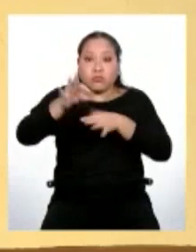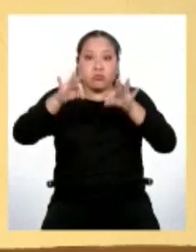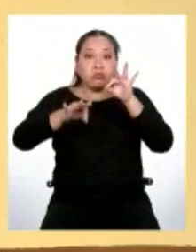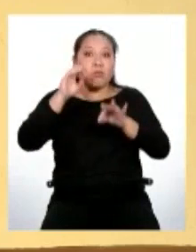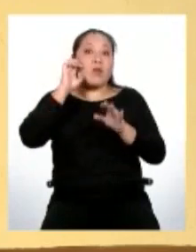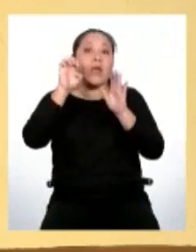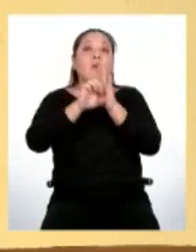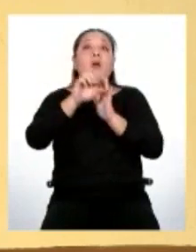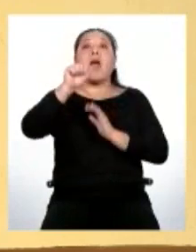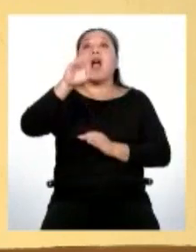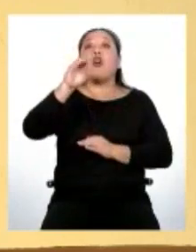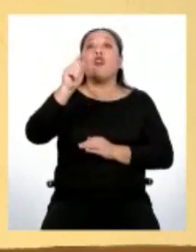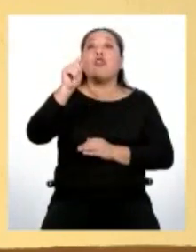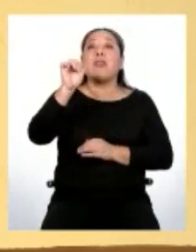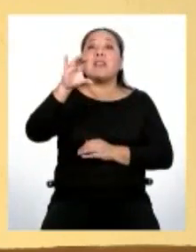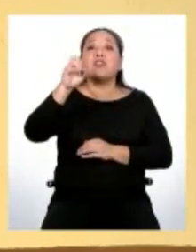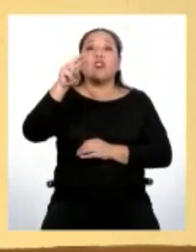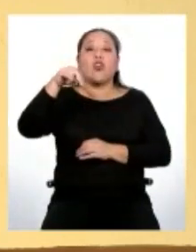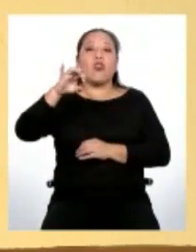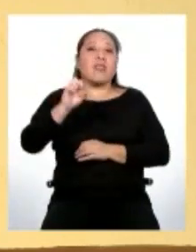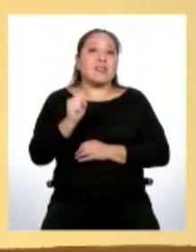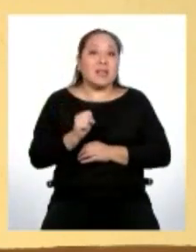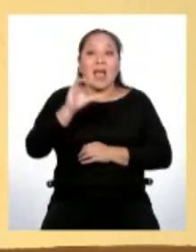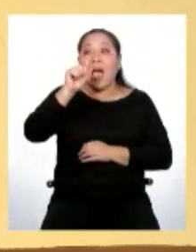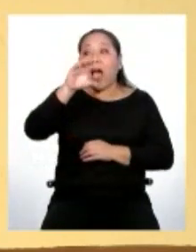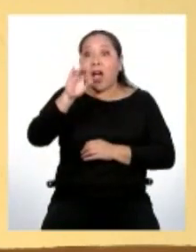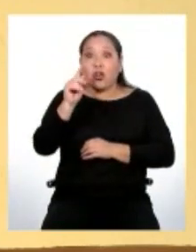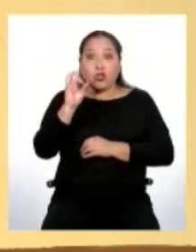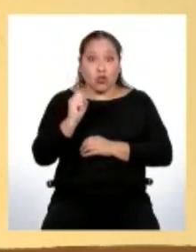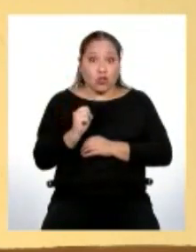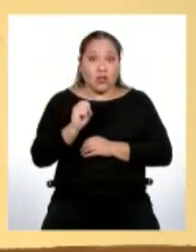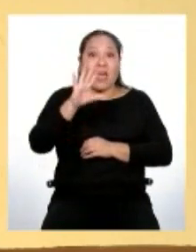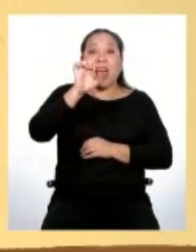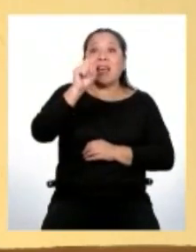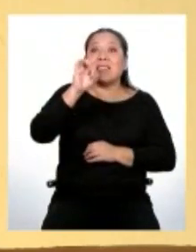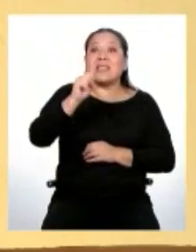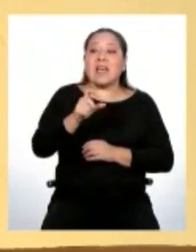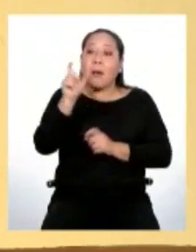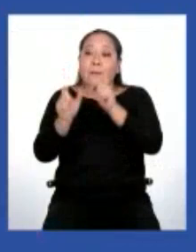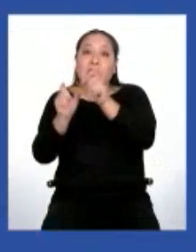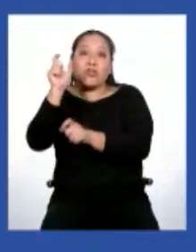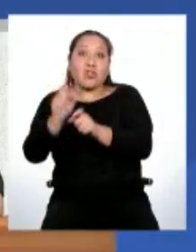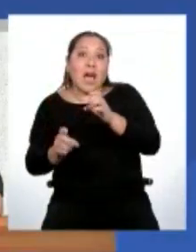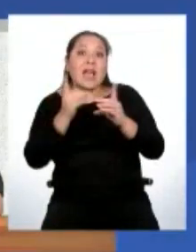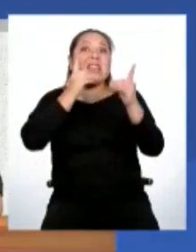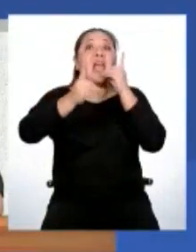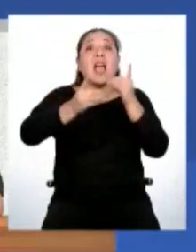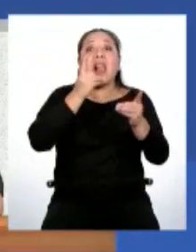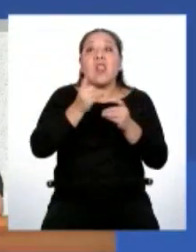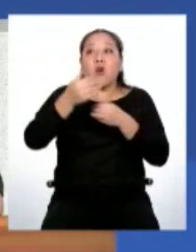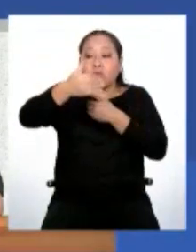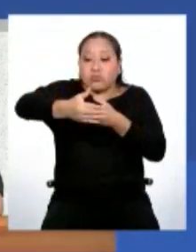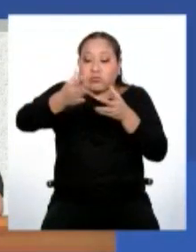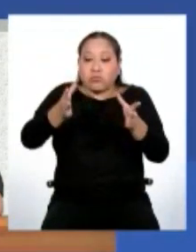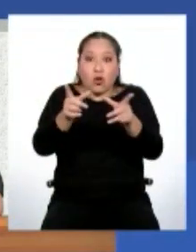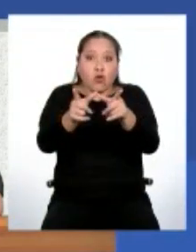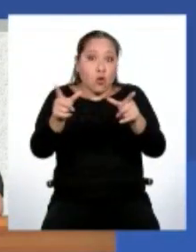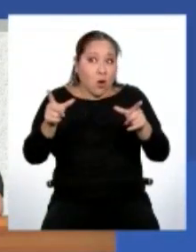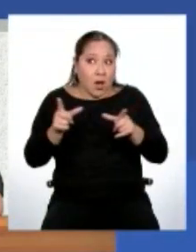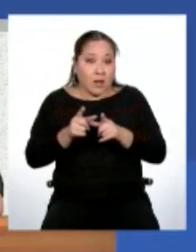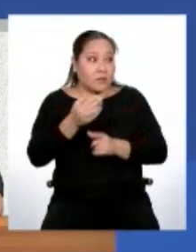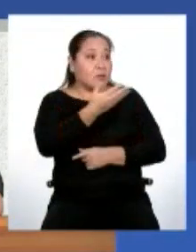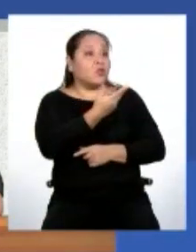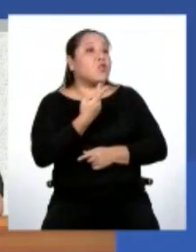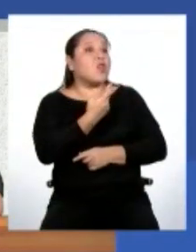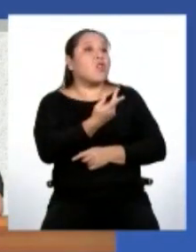las acotaciones, los actos, las escenas, los personajes, los diálogos y la escenografía. A ver, Rodrigo y